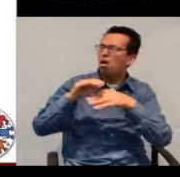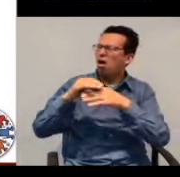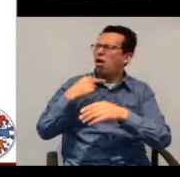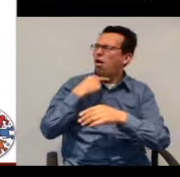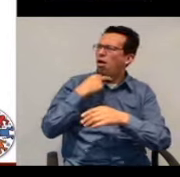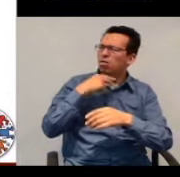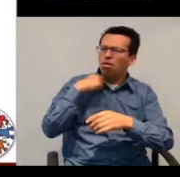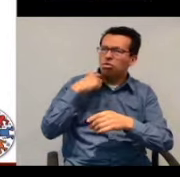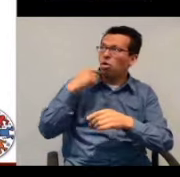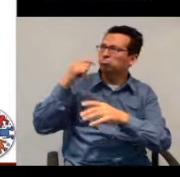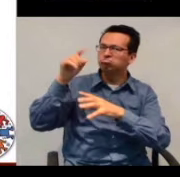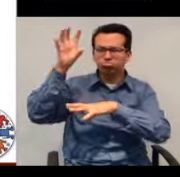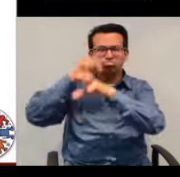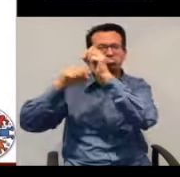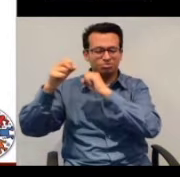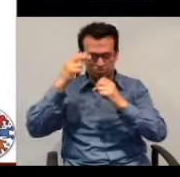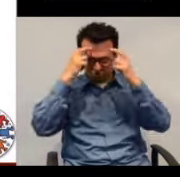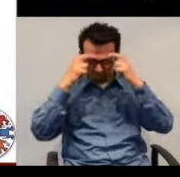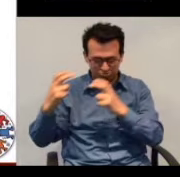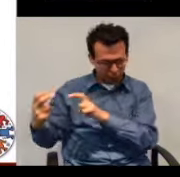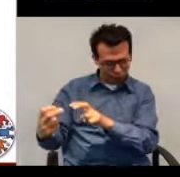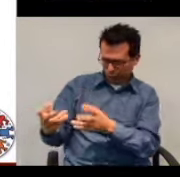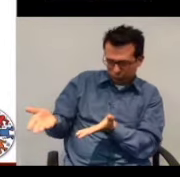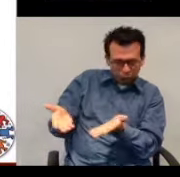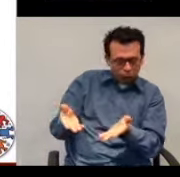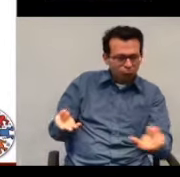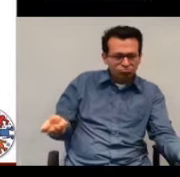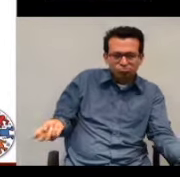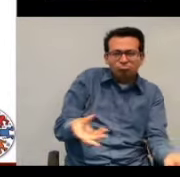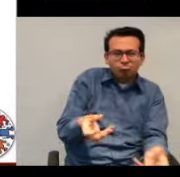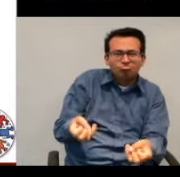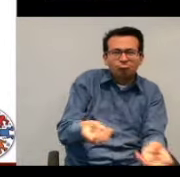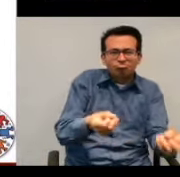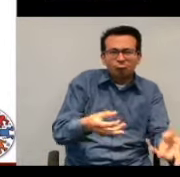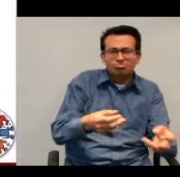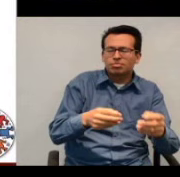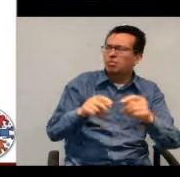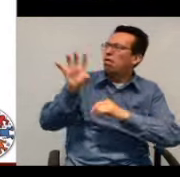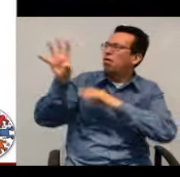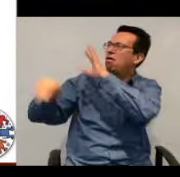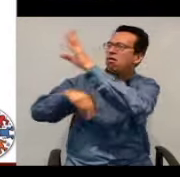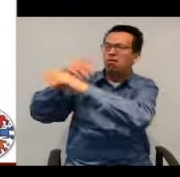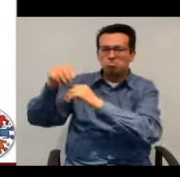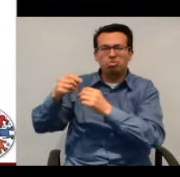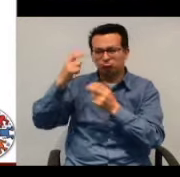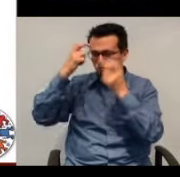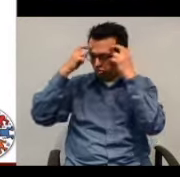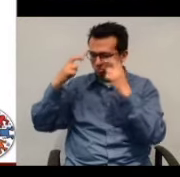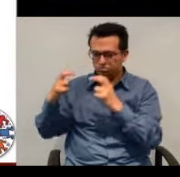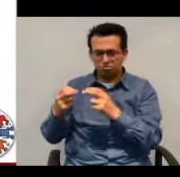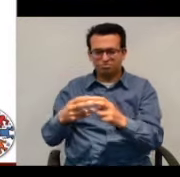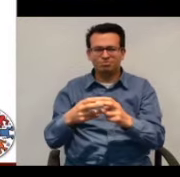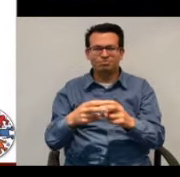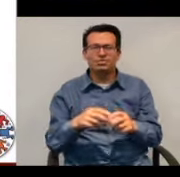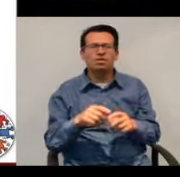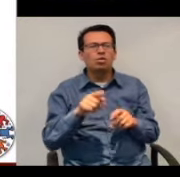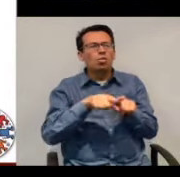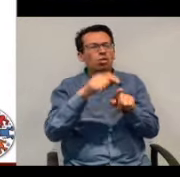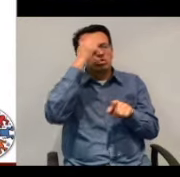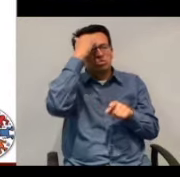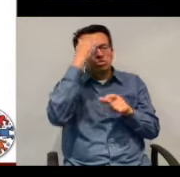una persona que tiene una capacidad creativa, es una persona que se sale de lo convencional para